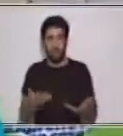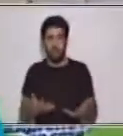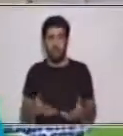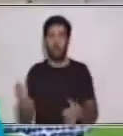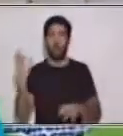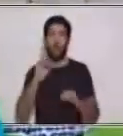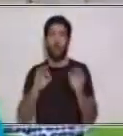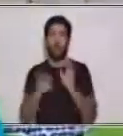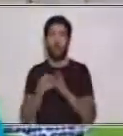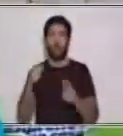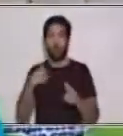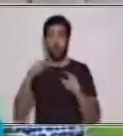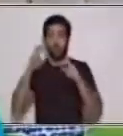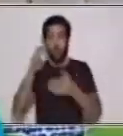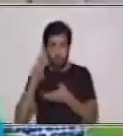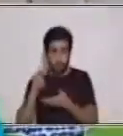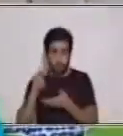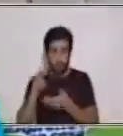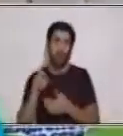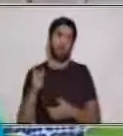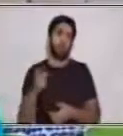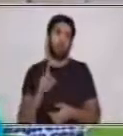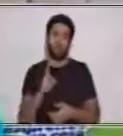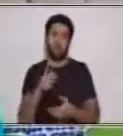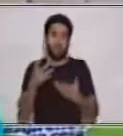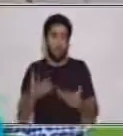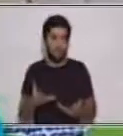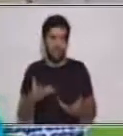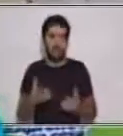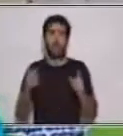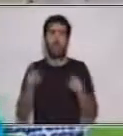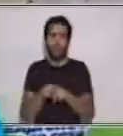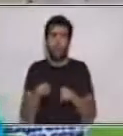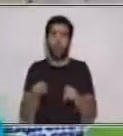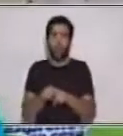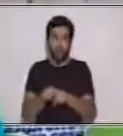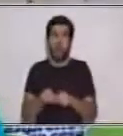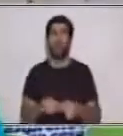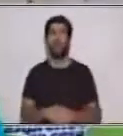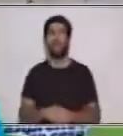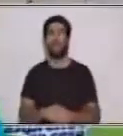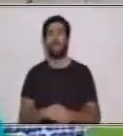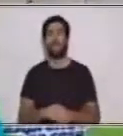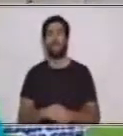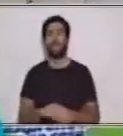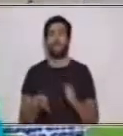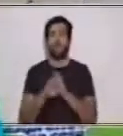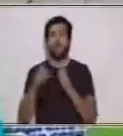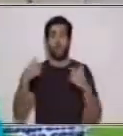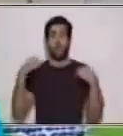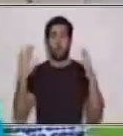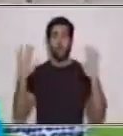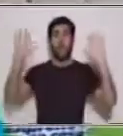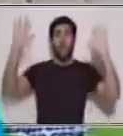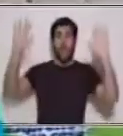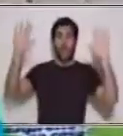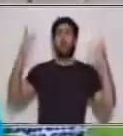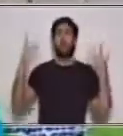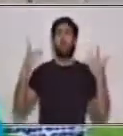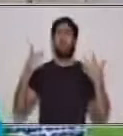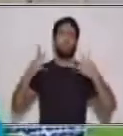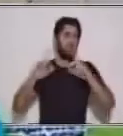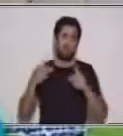agacho, ¿va a cambiar el peso? Definitivamente no. Si levanto las manos, ¿va a cambiar el peso?